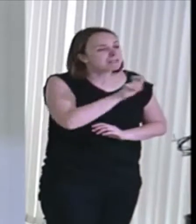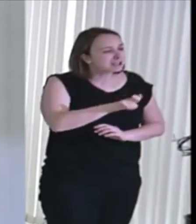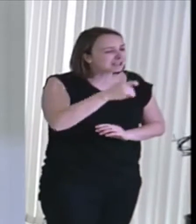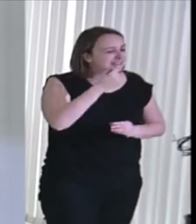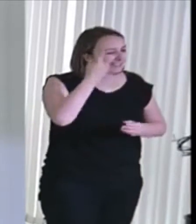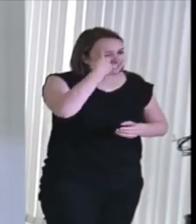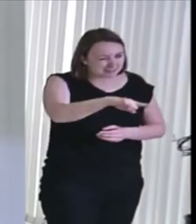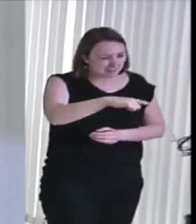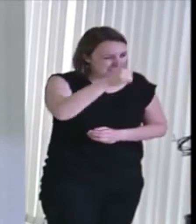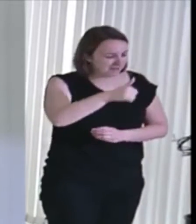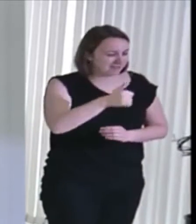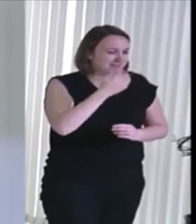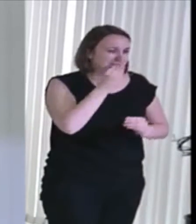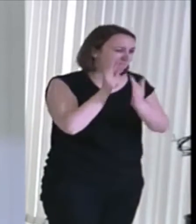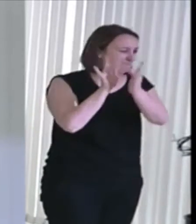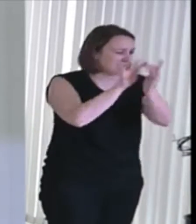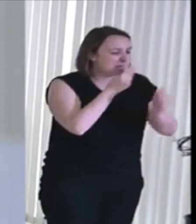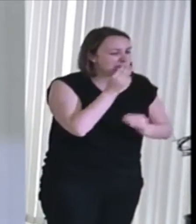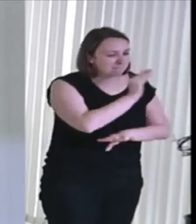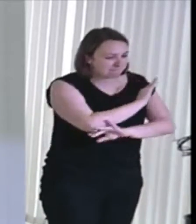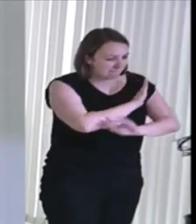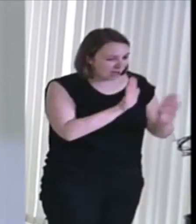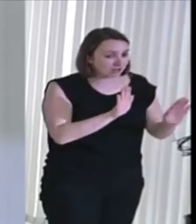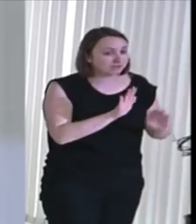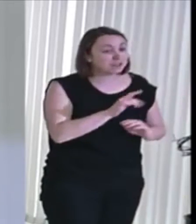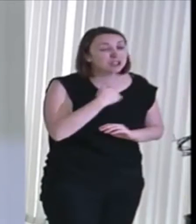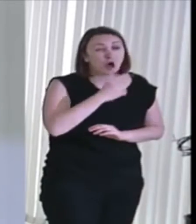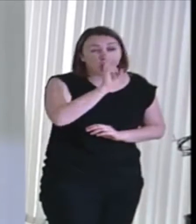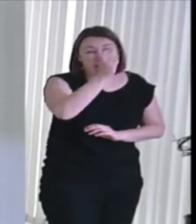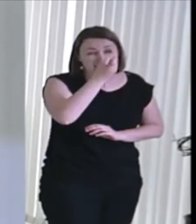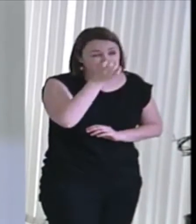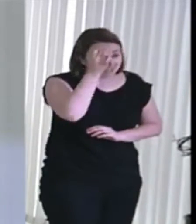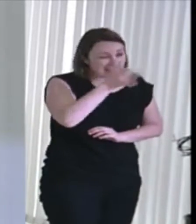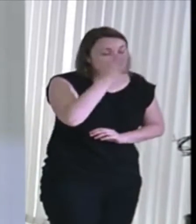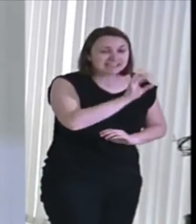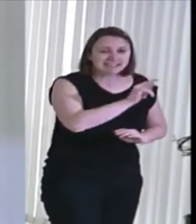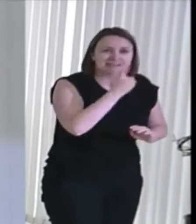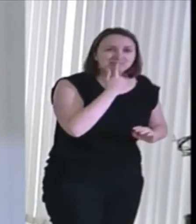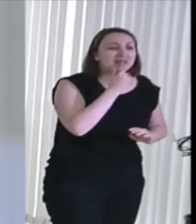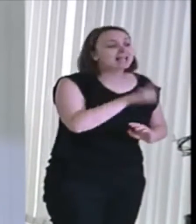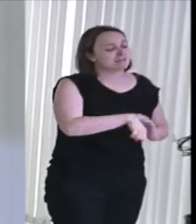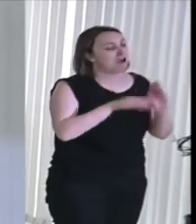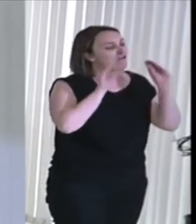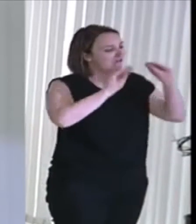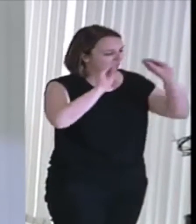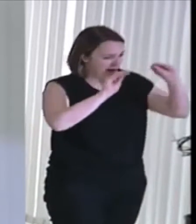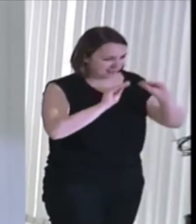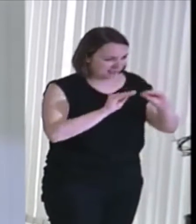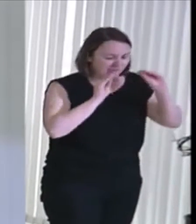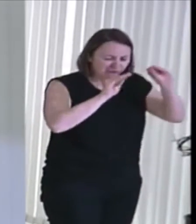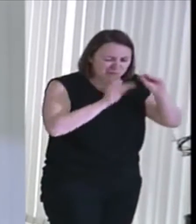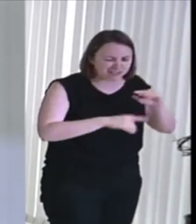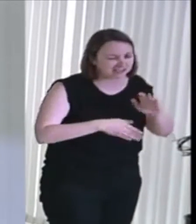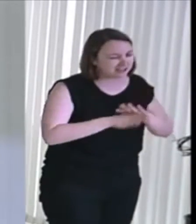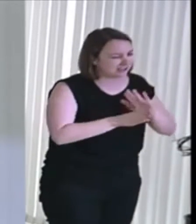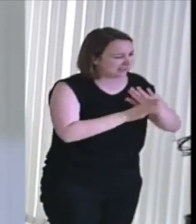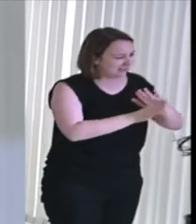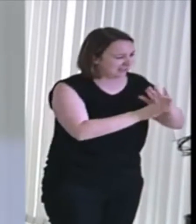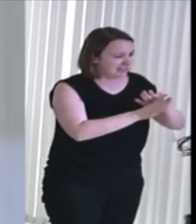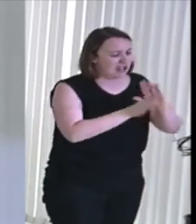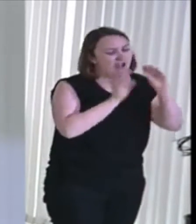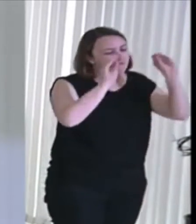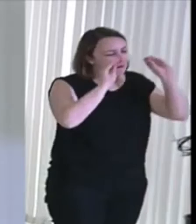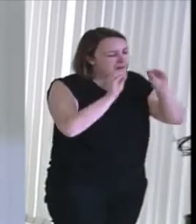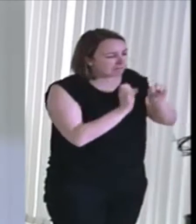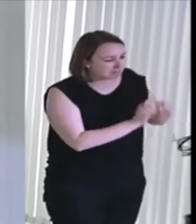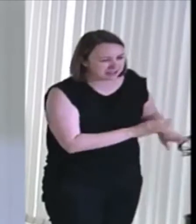mucho es lo mejor. Y tenía otra idea, pero se me ha ido. Formarse constantemente, no dejar